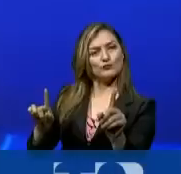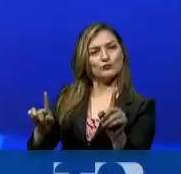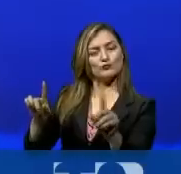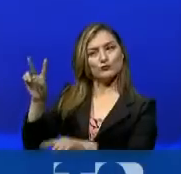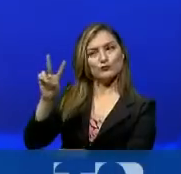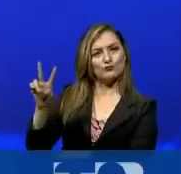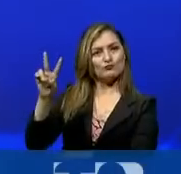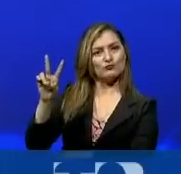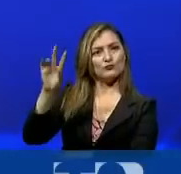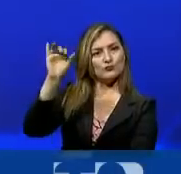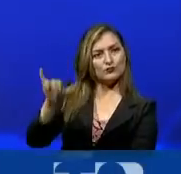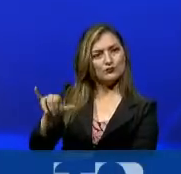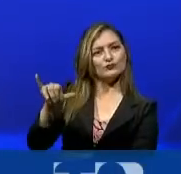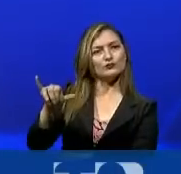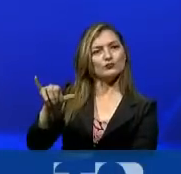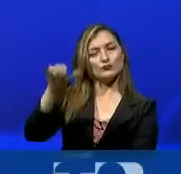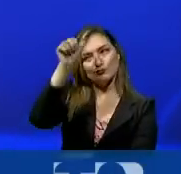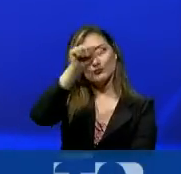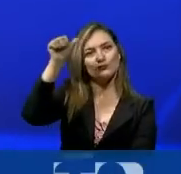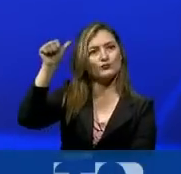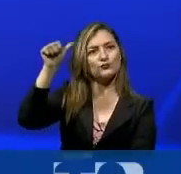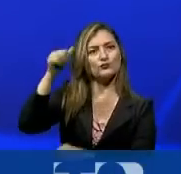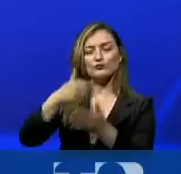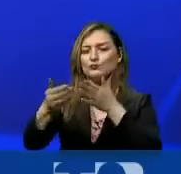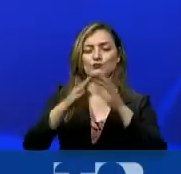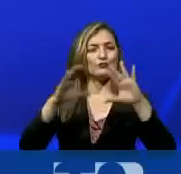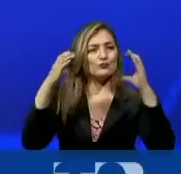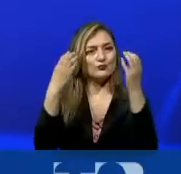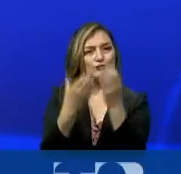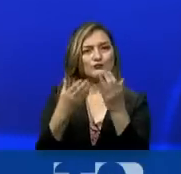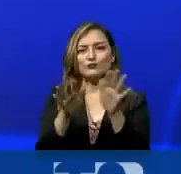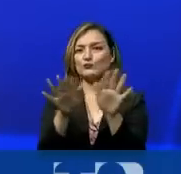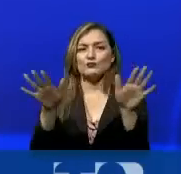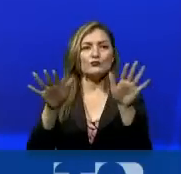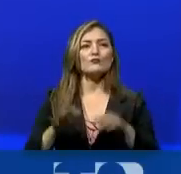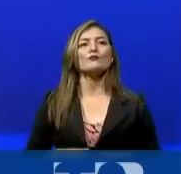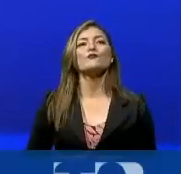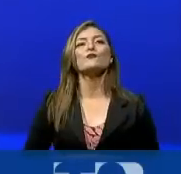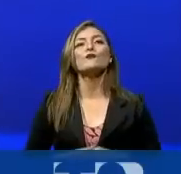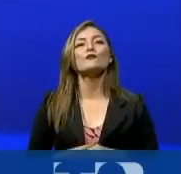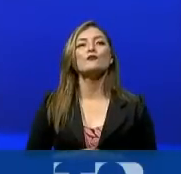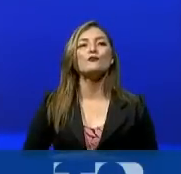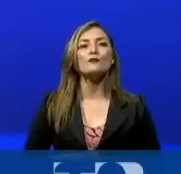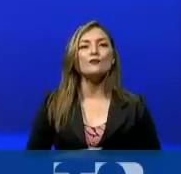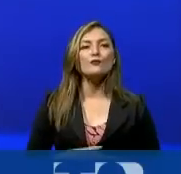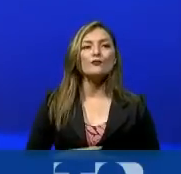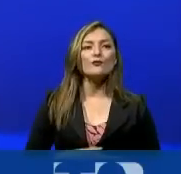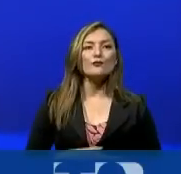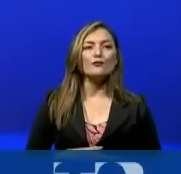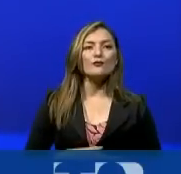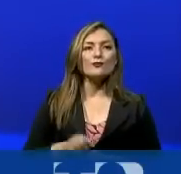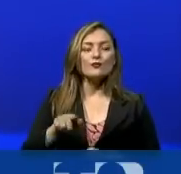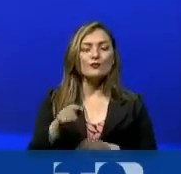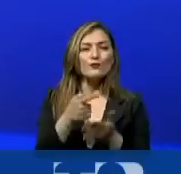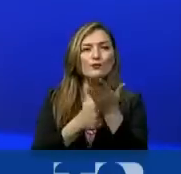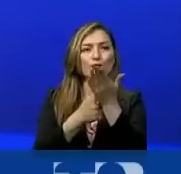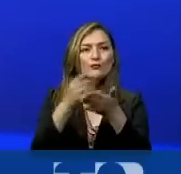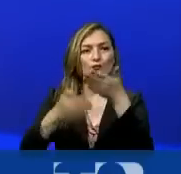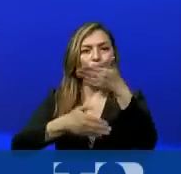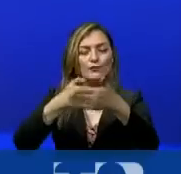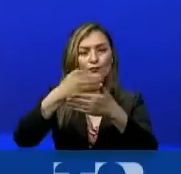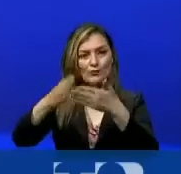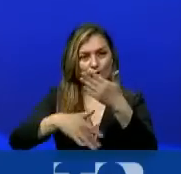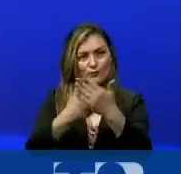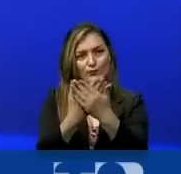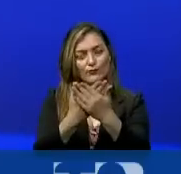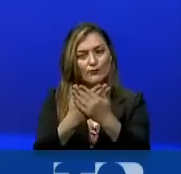si es necesario un viernes, si es necesario un sábado, un domingo, tanto las comisiones cuanto el pleno. Esa es la manera pragmática en la que se podrá agilizar el tratamiento de todos los